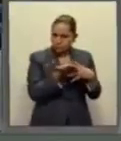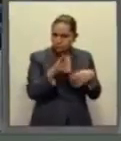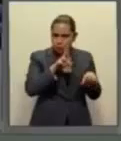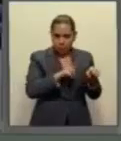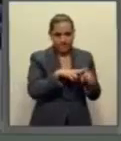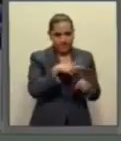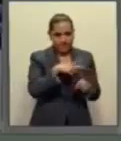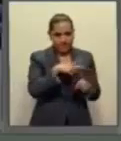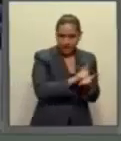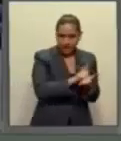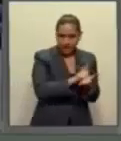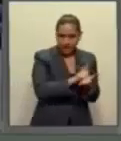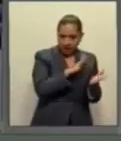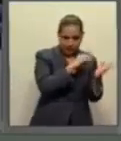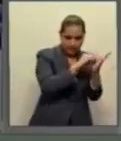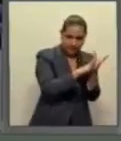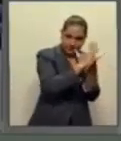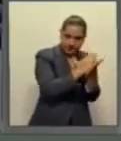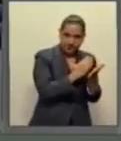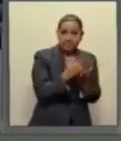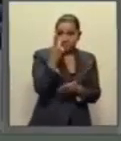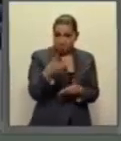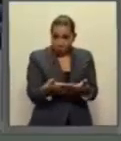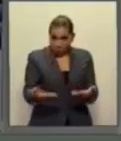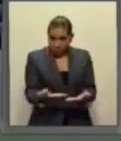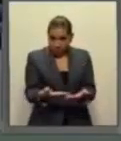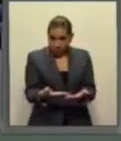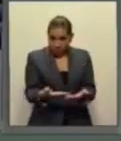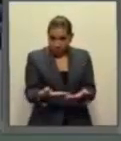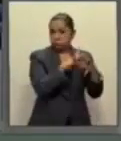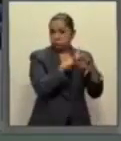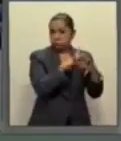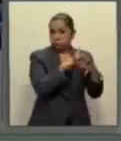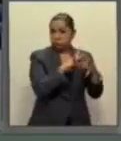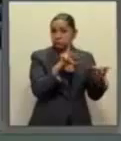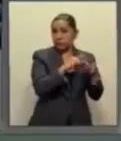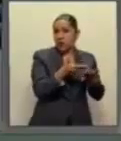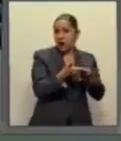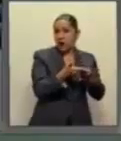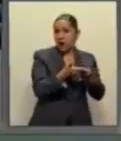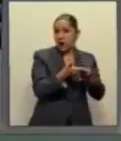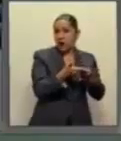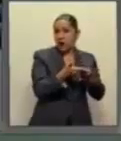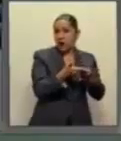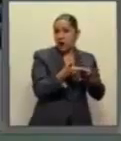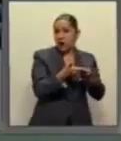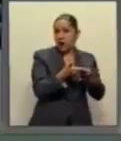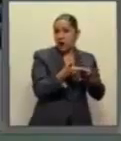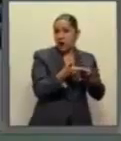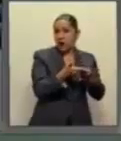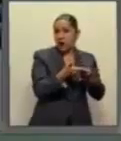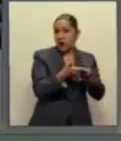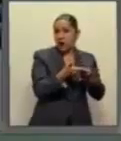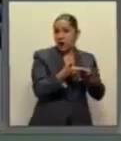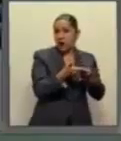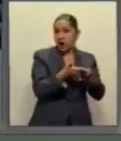hoy en día son ignoradas y despreciadas por quienes mal gobiernan este país. No entienden